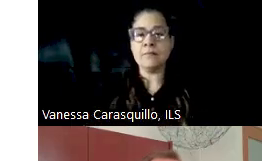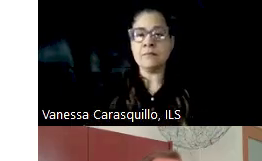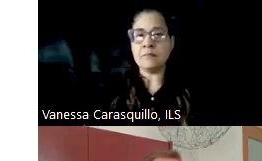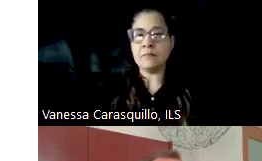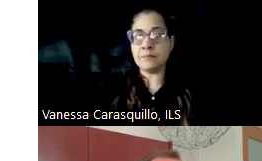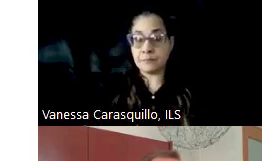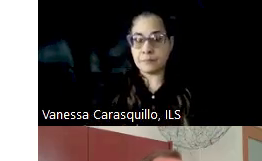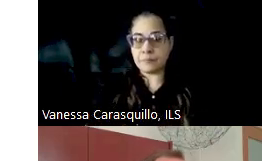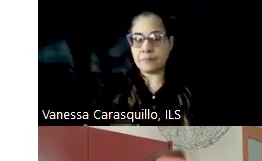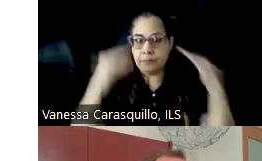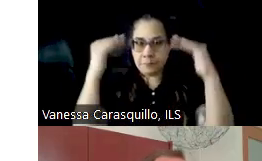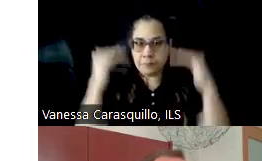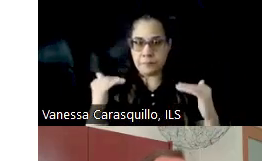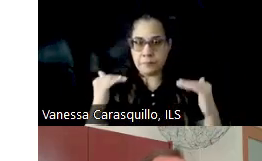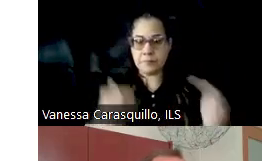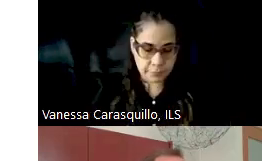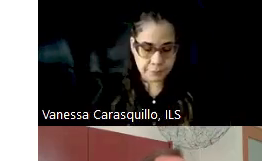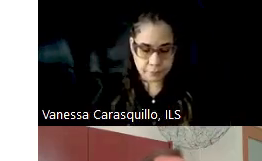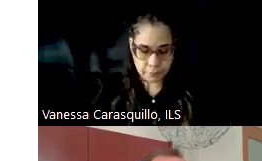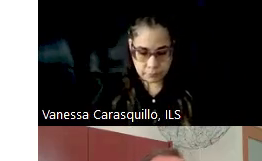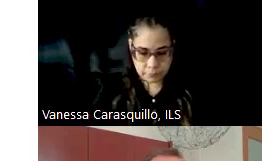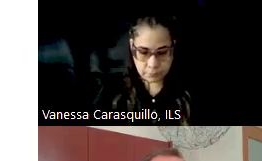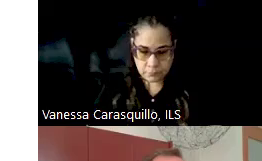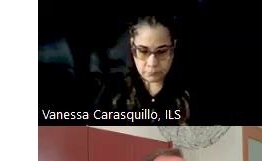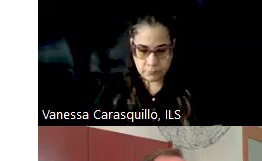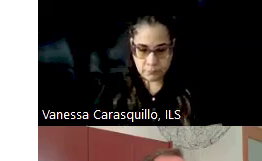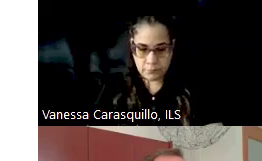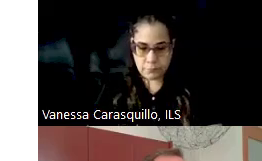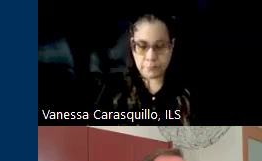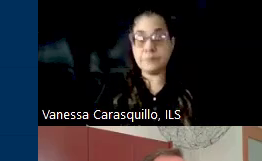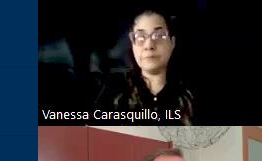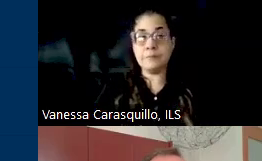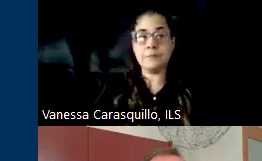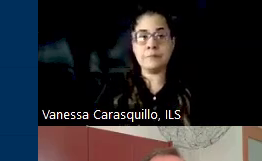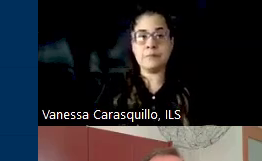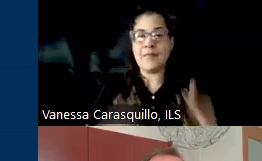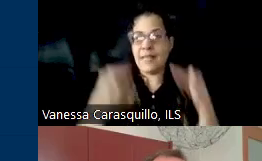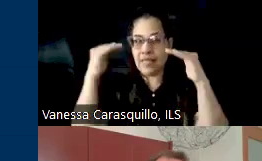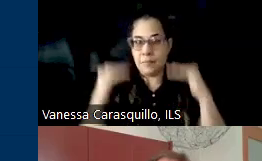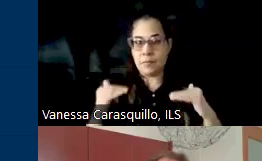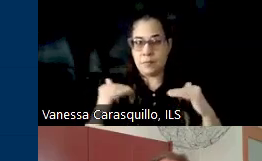Seguimos entonces con la próxima. En la próxima diapositiva.